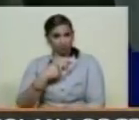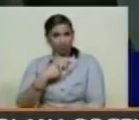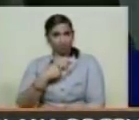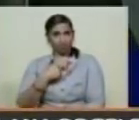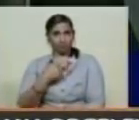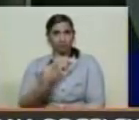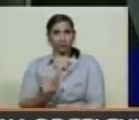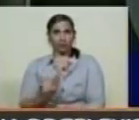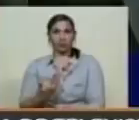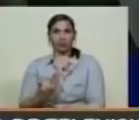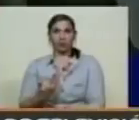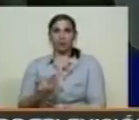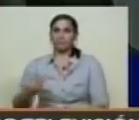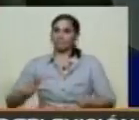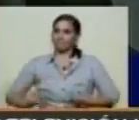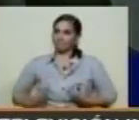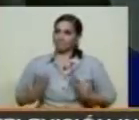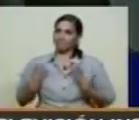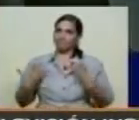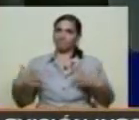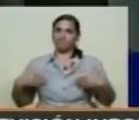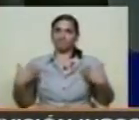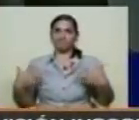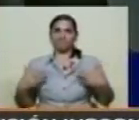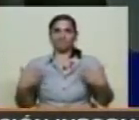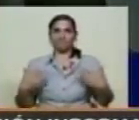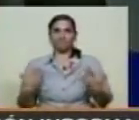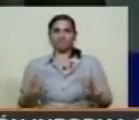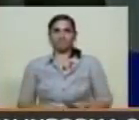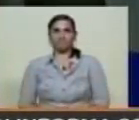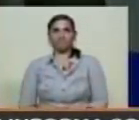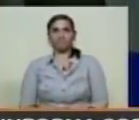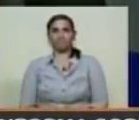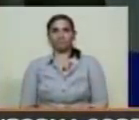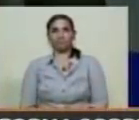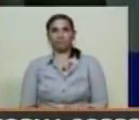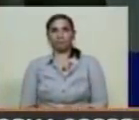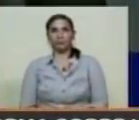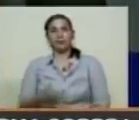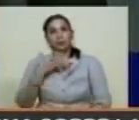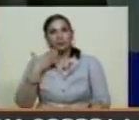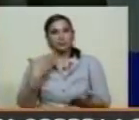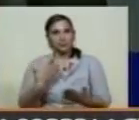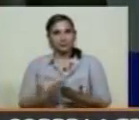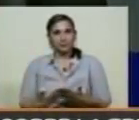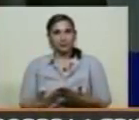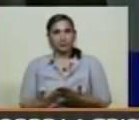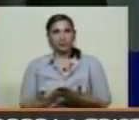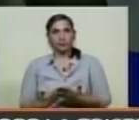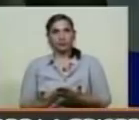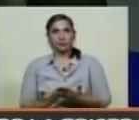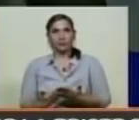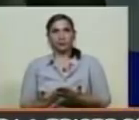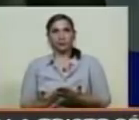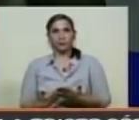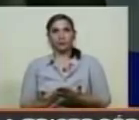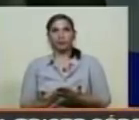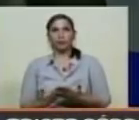señor canciller, no de soberbia, sino de agradecimiento, no